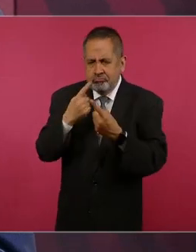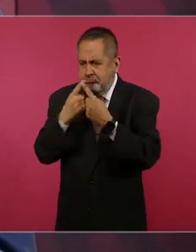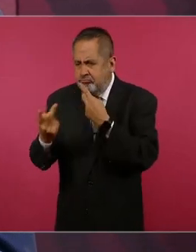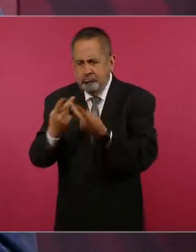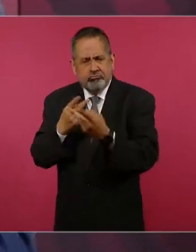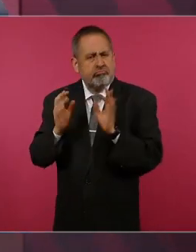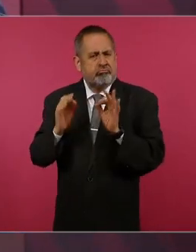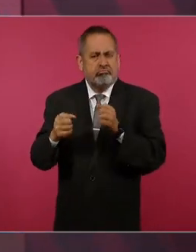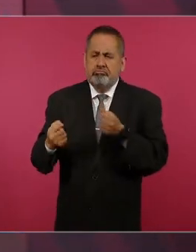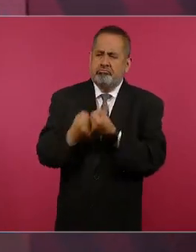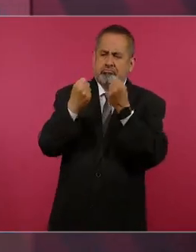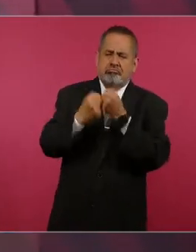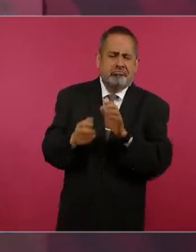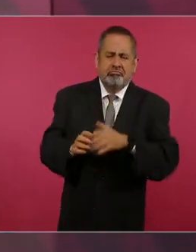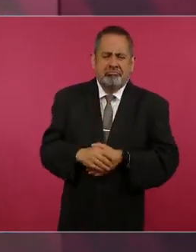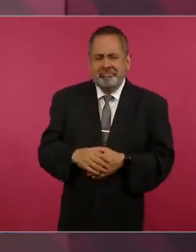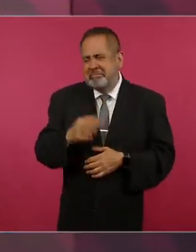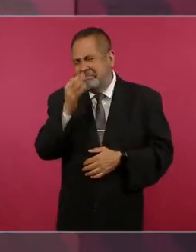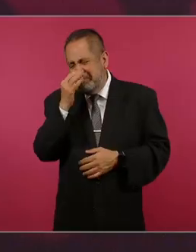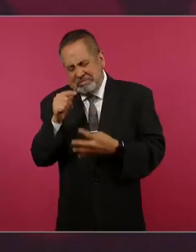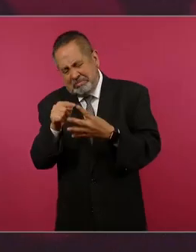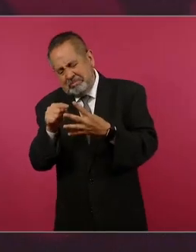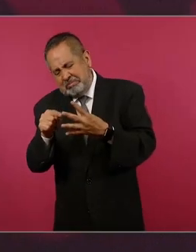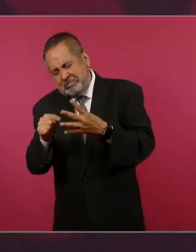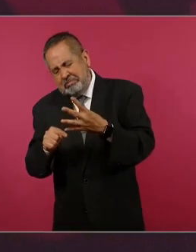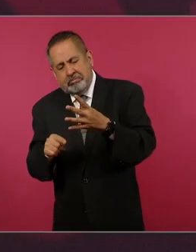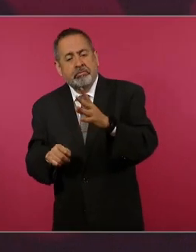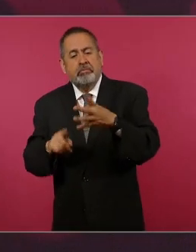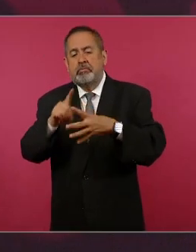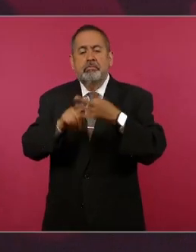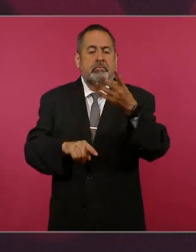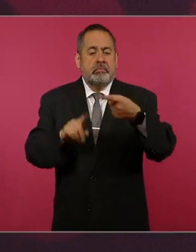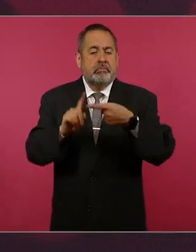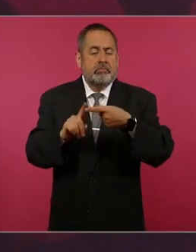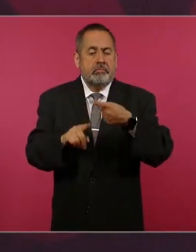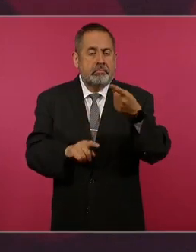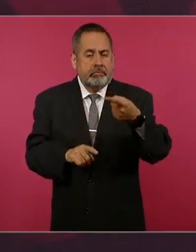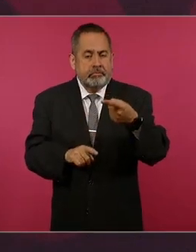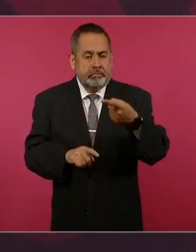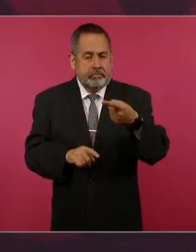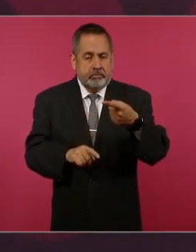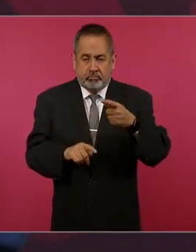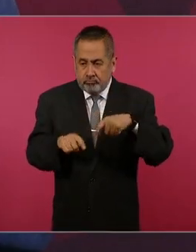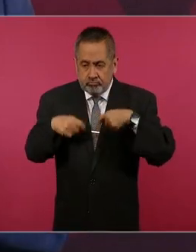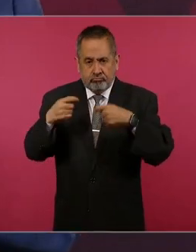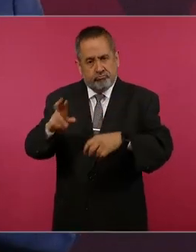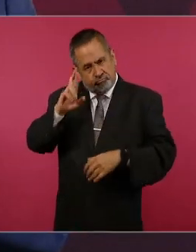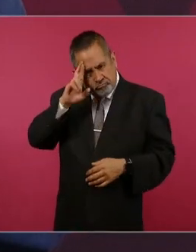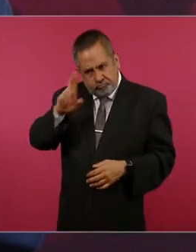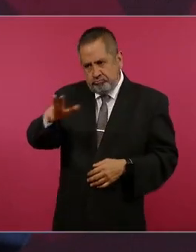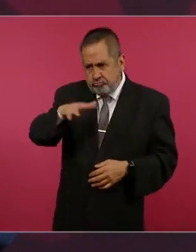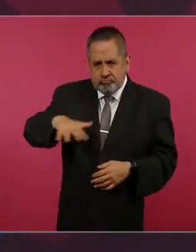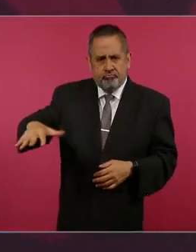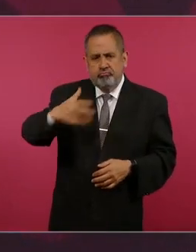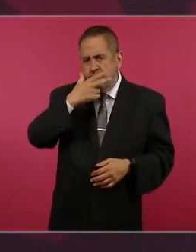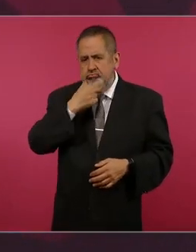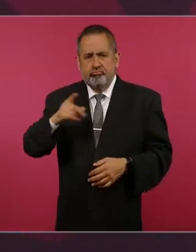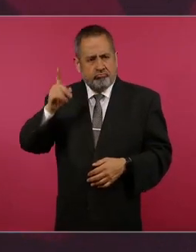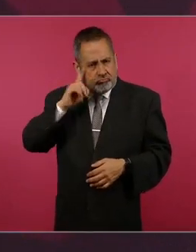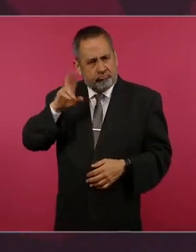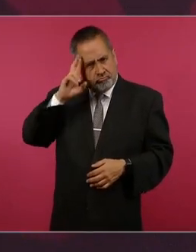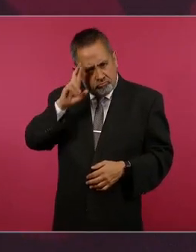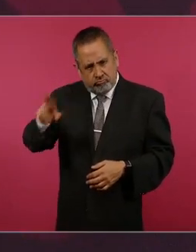Son cuatro cosas fundamentales. Primero, pues la dignificación de las maestras, de los maestros,